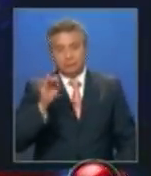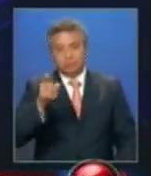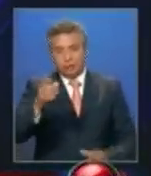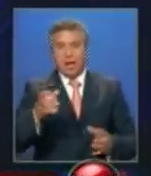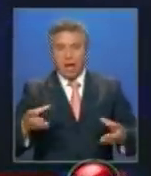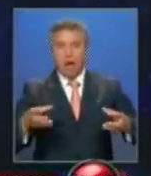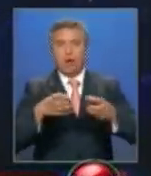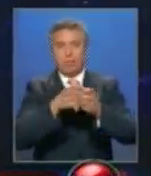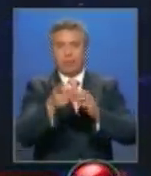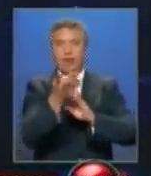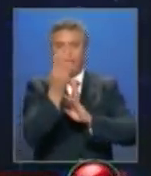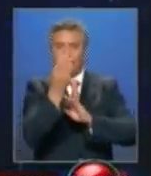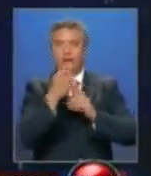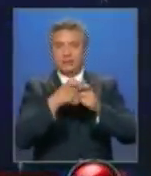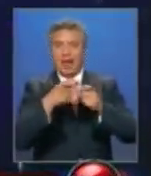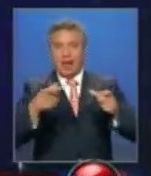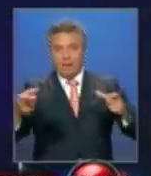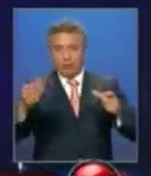14 álbumes.